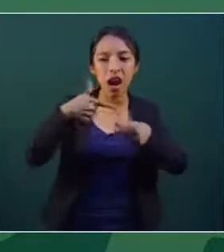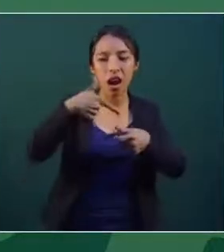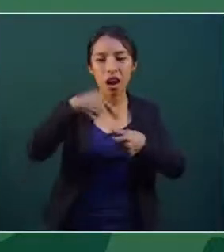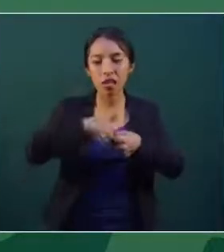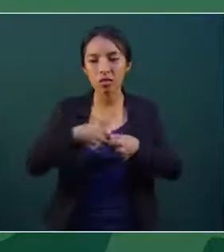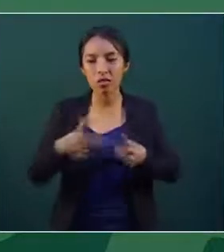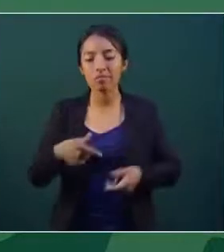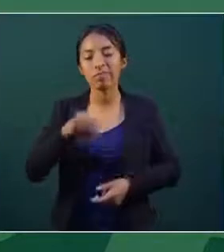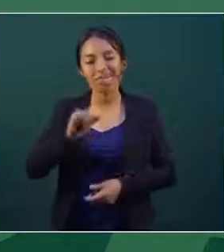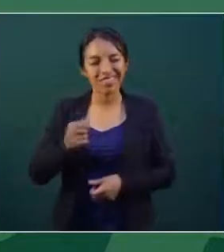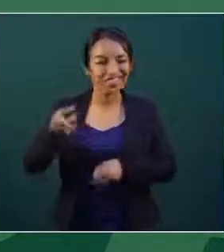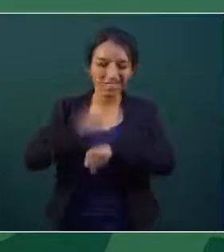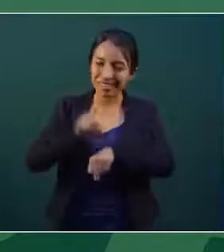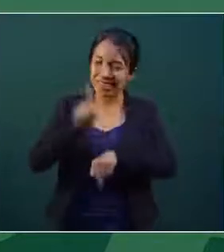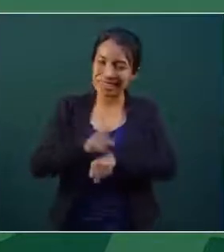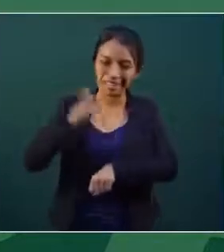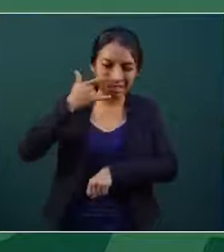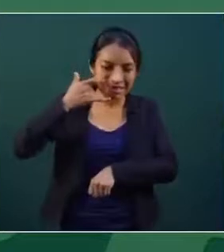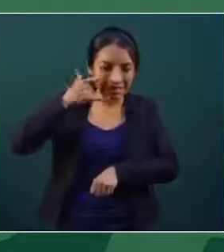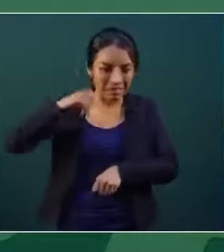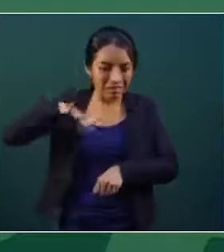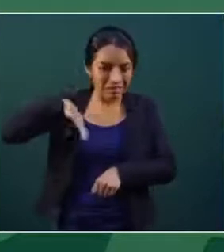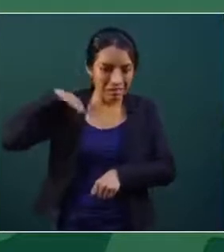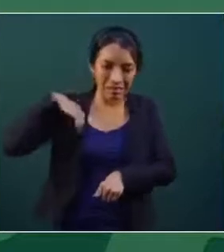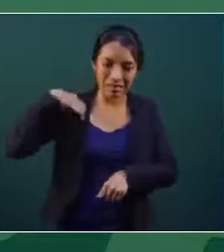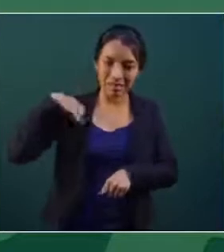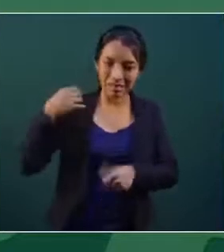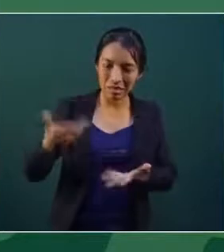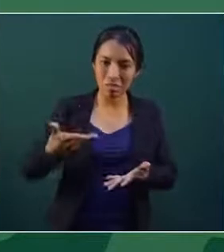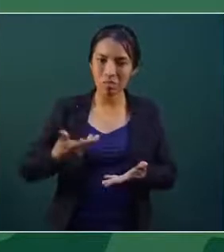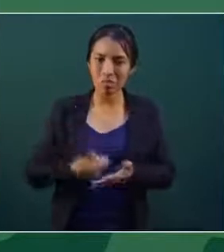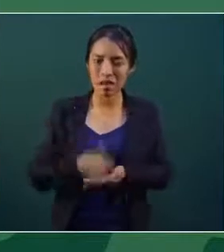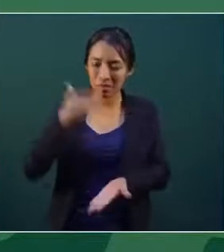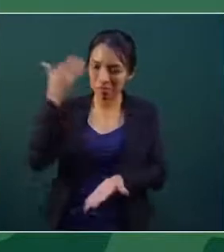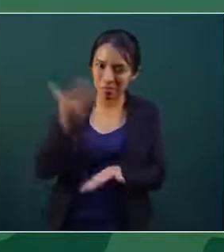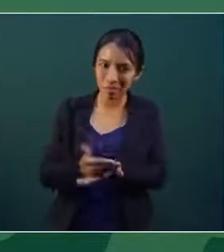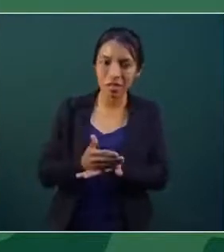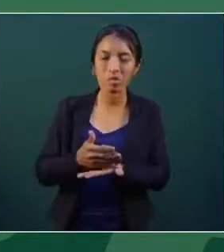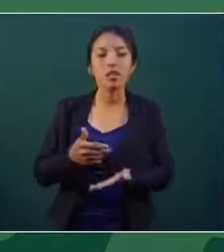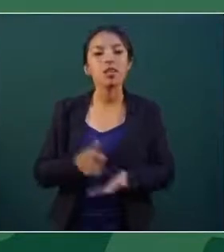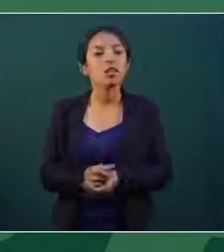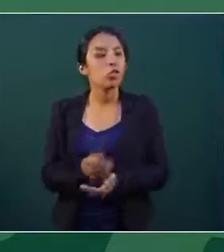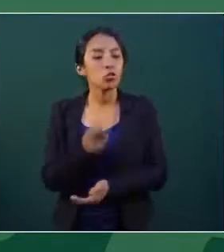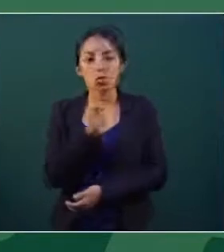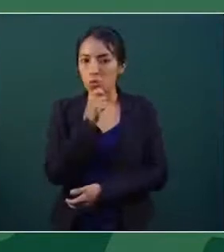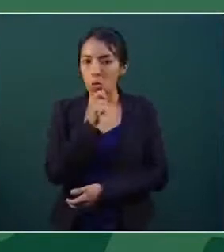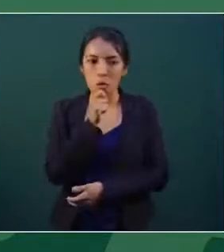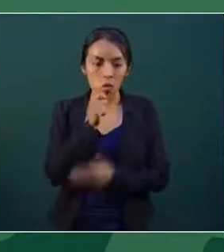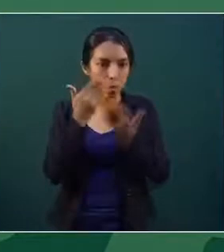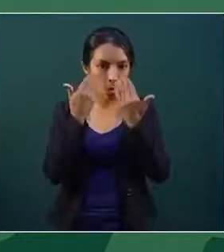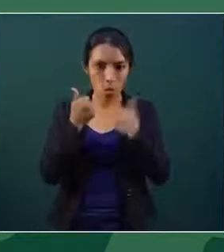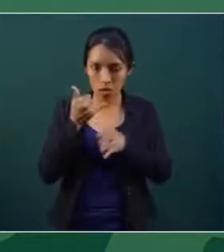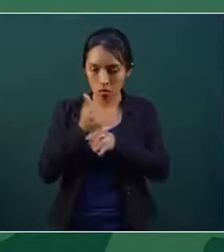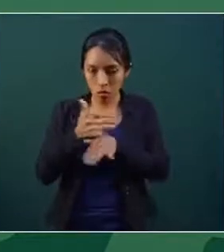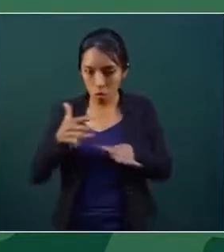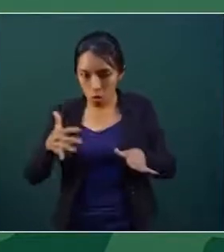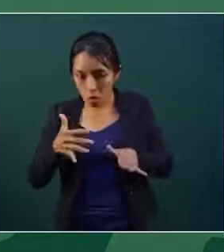constantemente. No tenemos ahora los datos, pero es cierto lo que dice